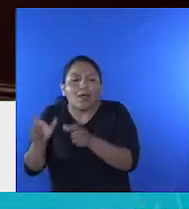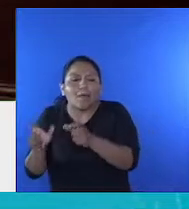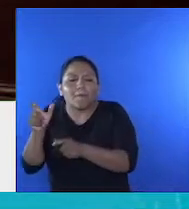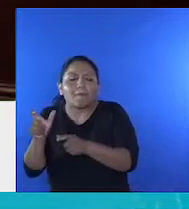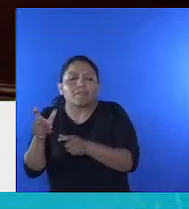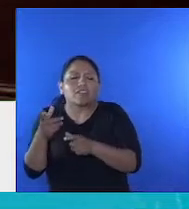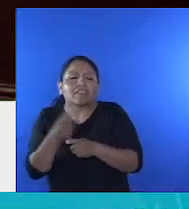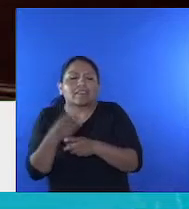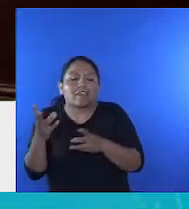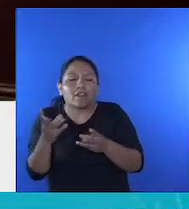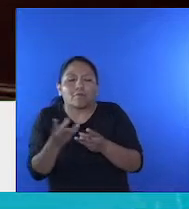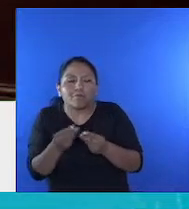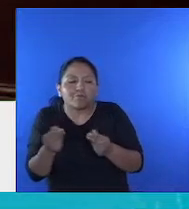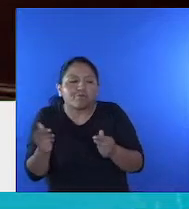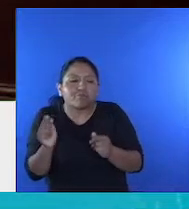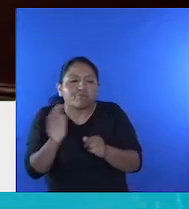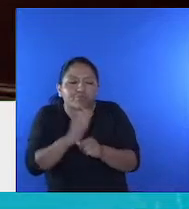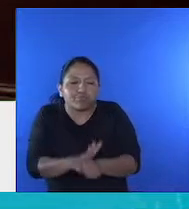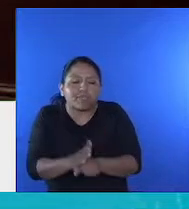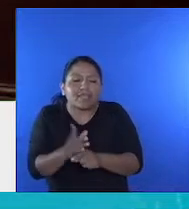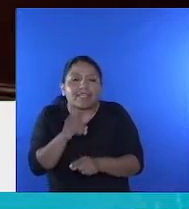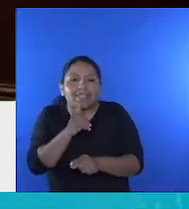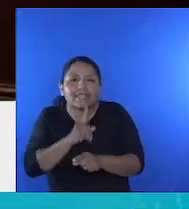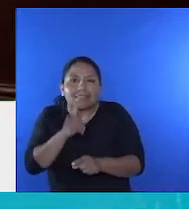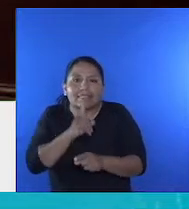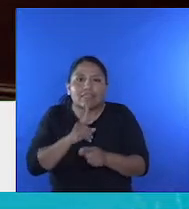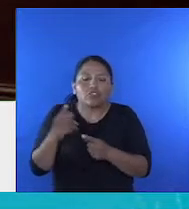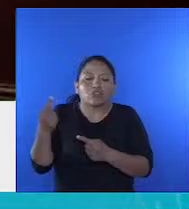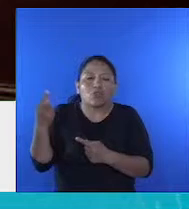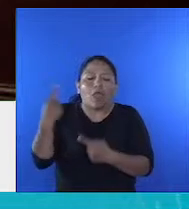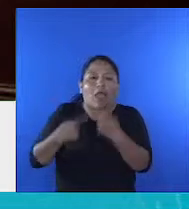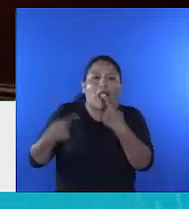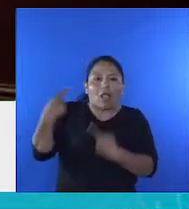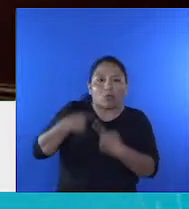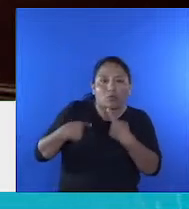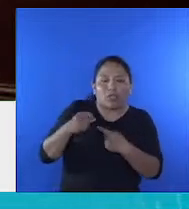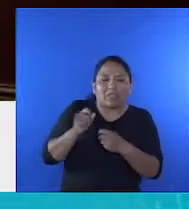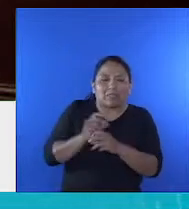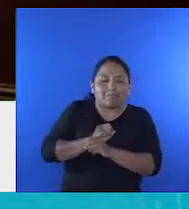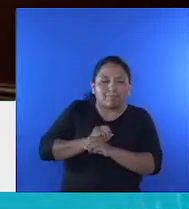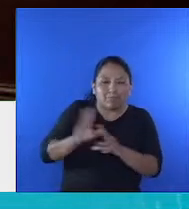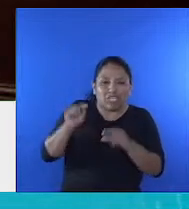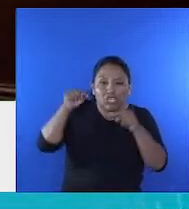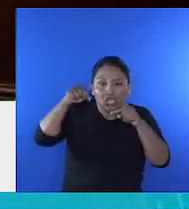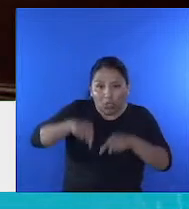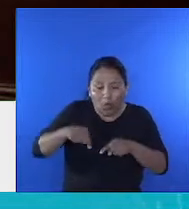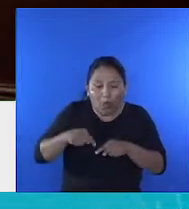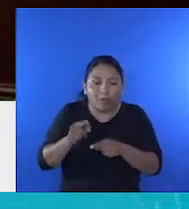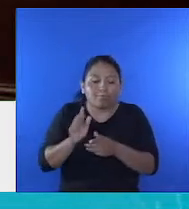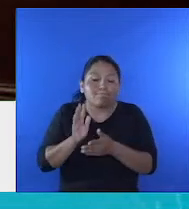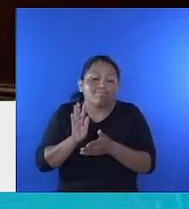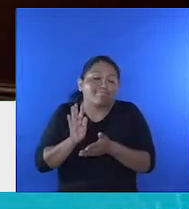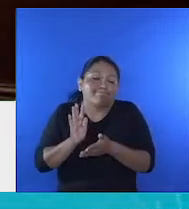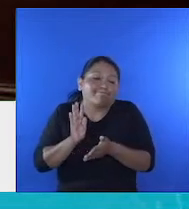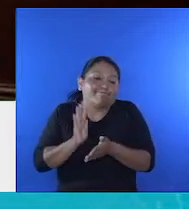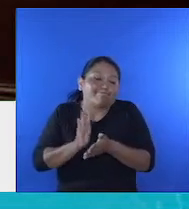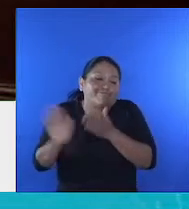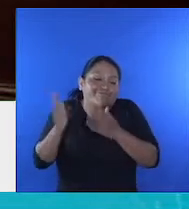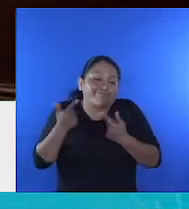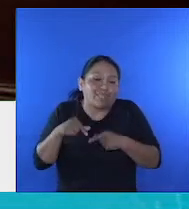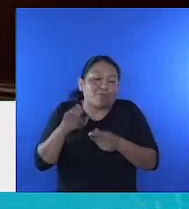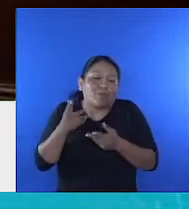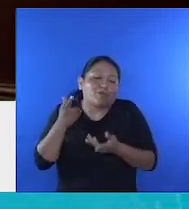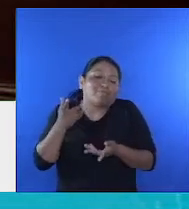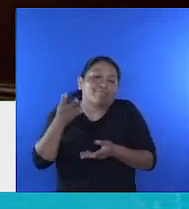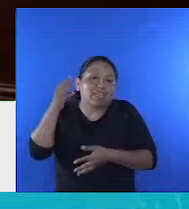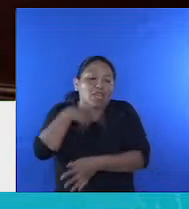pretenden encerrar en el silencio para no sentirse acusados por sus atroces responsabilidades, de las que hoy escapan con la impunidad que les otorga el